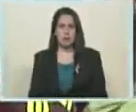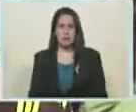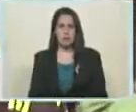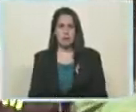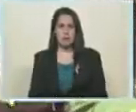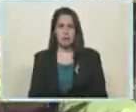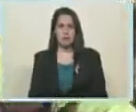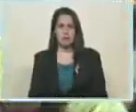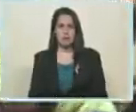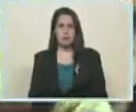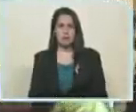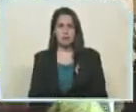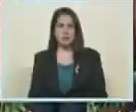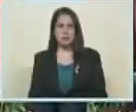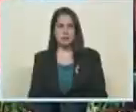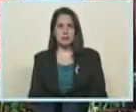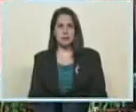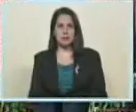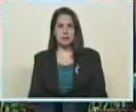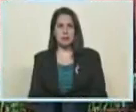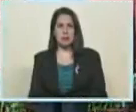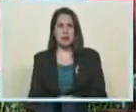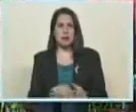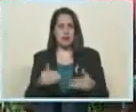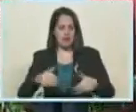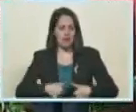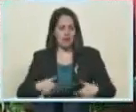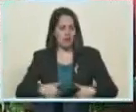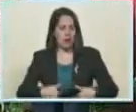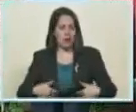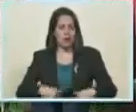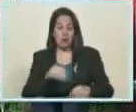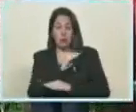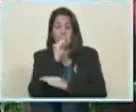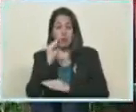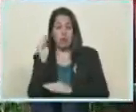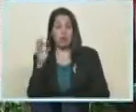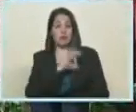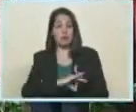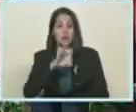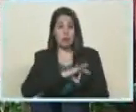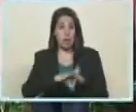Hay que darle duro a todo el trabajo de la protección social.